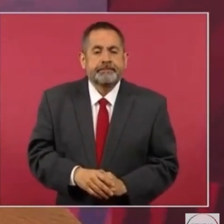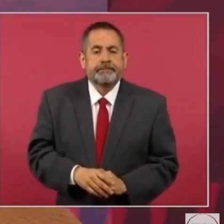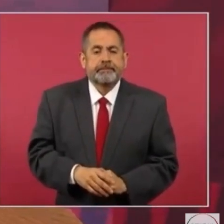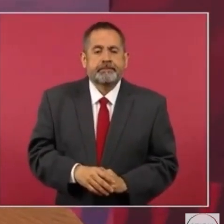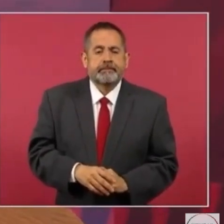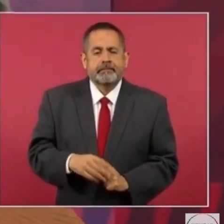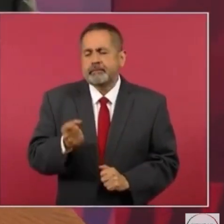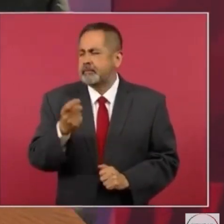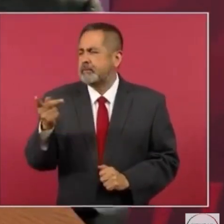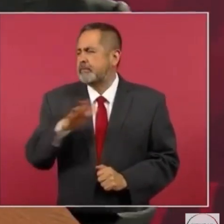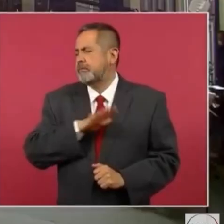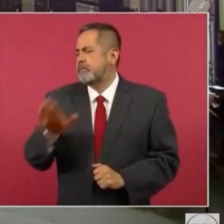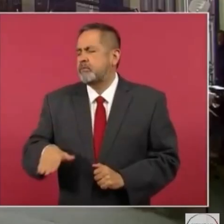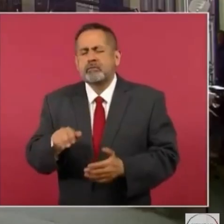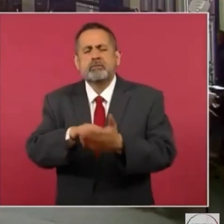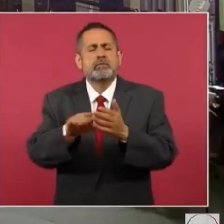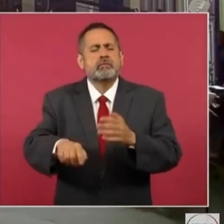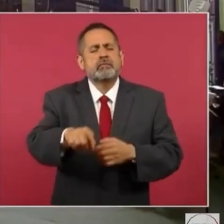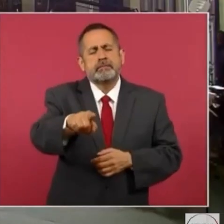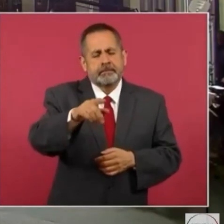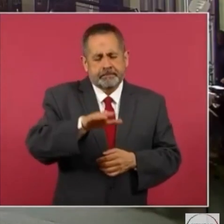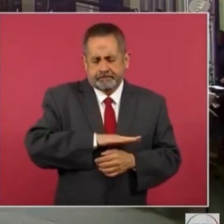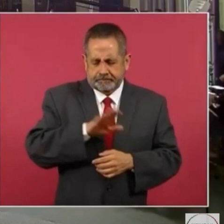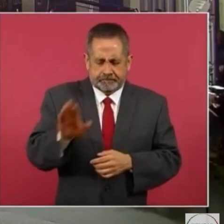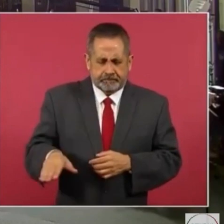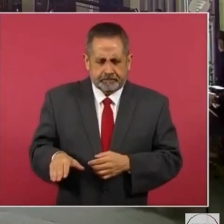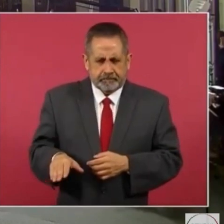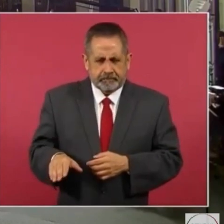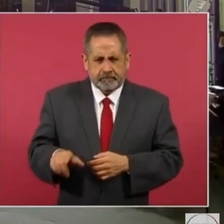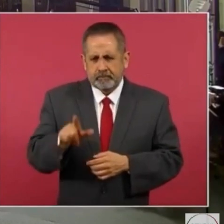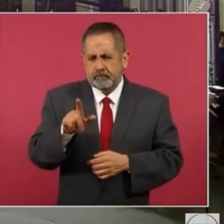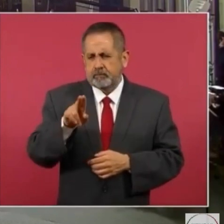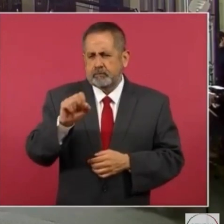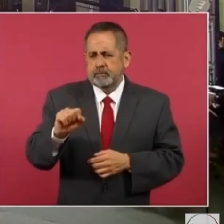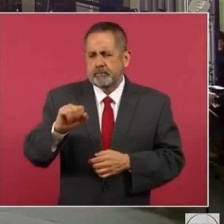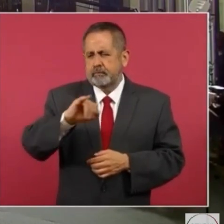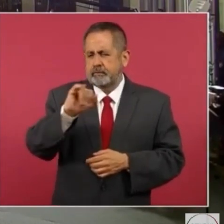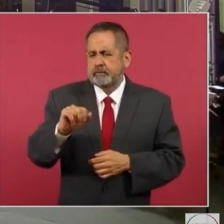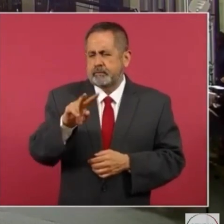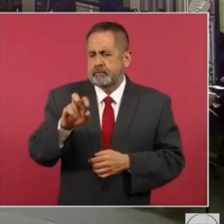Ya murió, por ejemplo, Luis Javier Garrido,